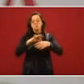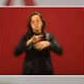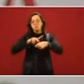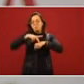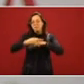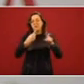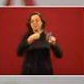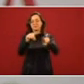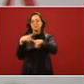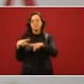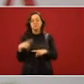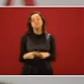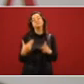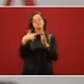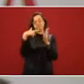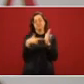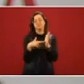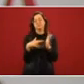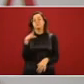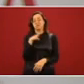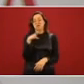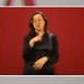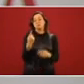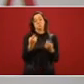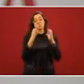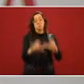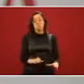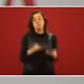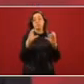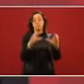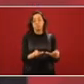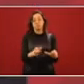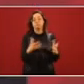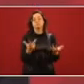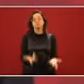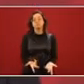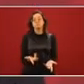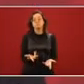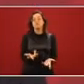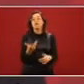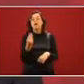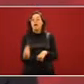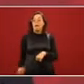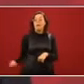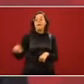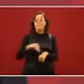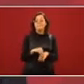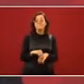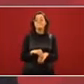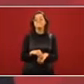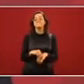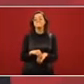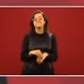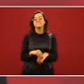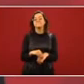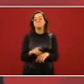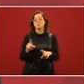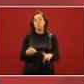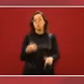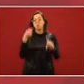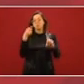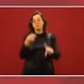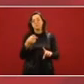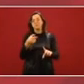y contempla las reglas generales de la bioseguridad. Adicionalmente, y para este propósito, pero no